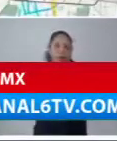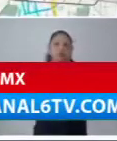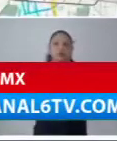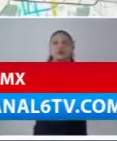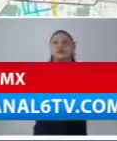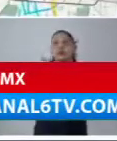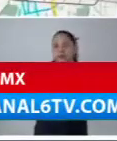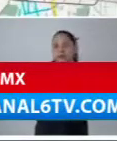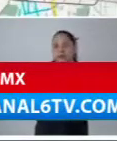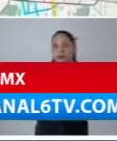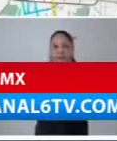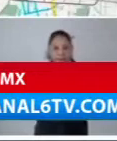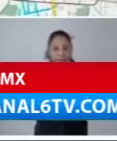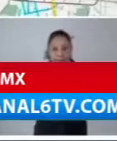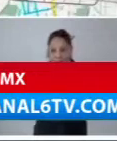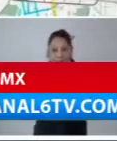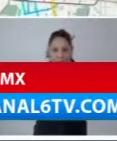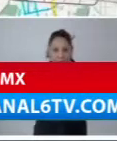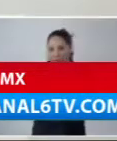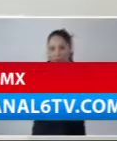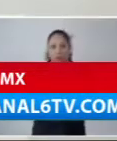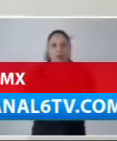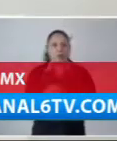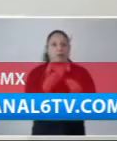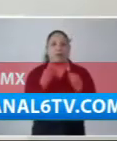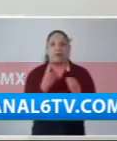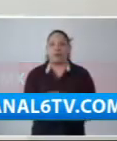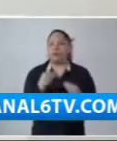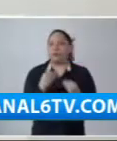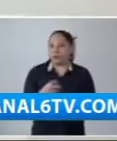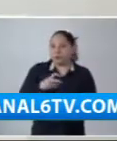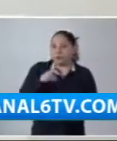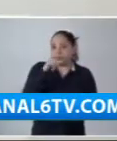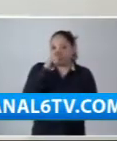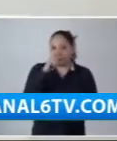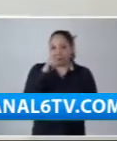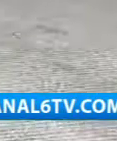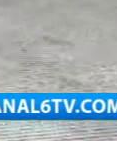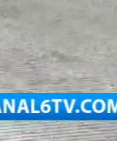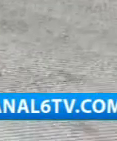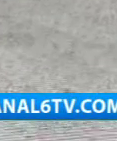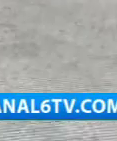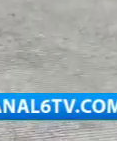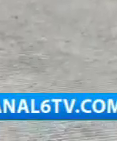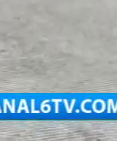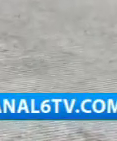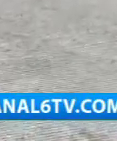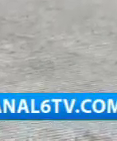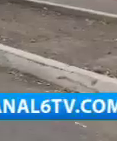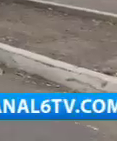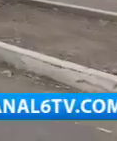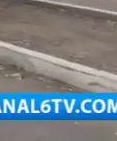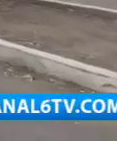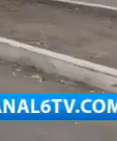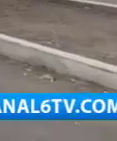Movilidad Andrés Layuz el pasado domingo durante el informe diario de la jefa de gobierno Claudia Sheinbaum. Las ciclovías conectarán el